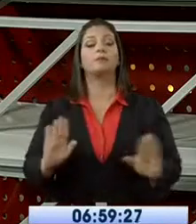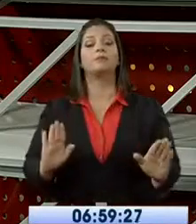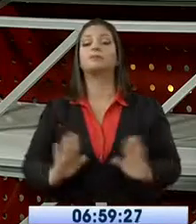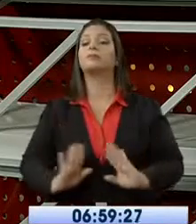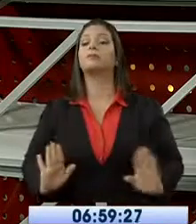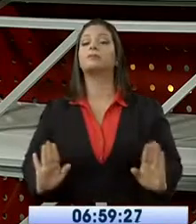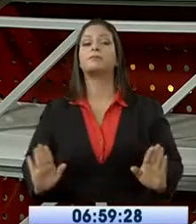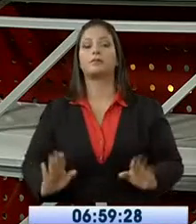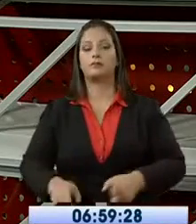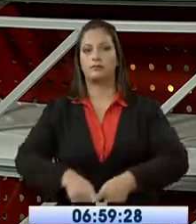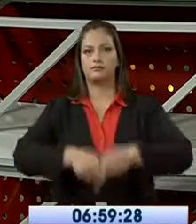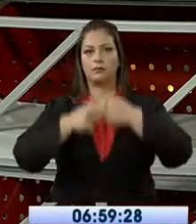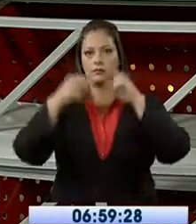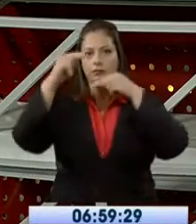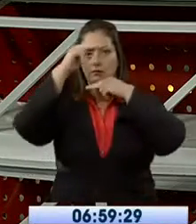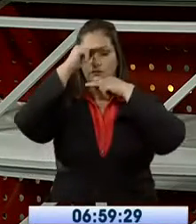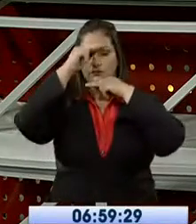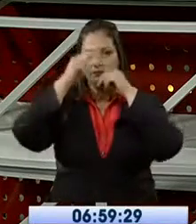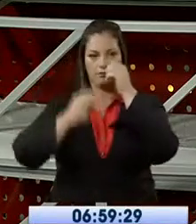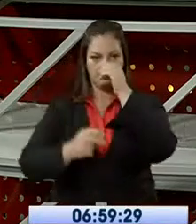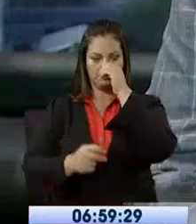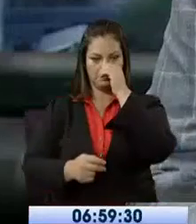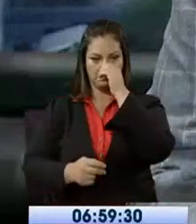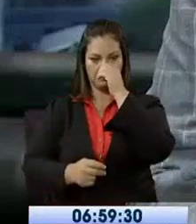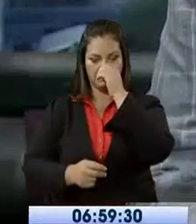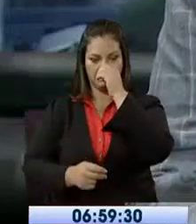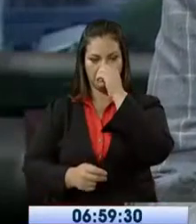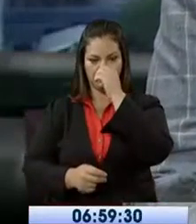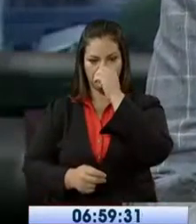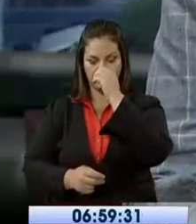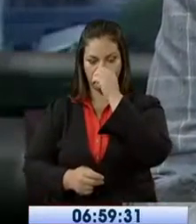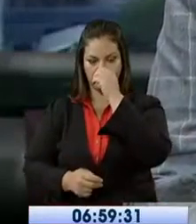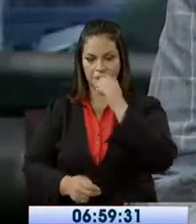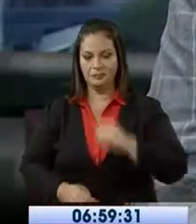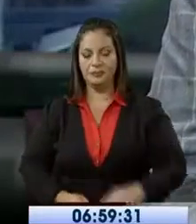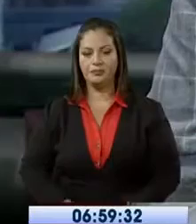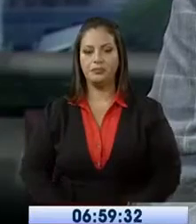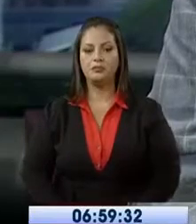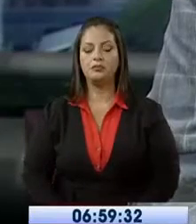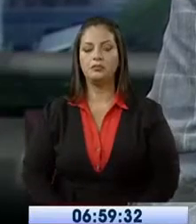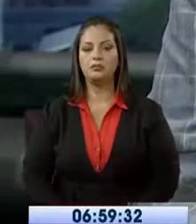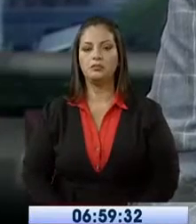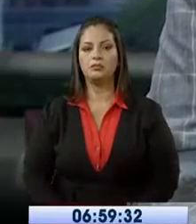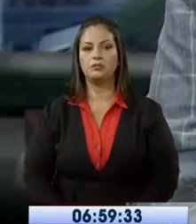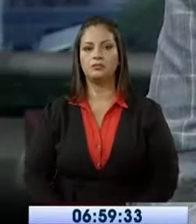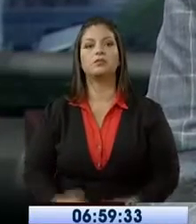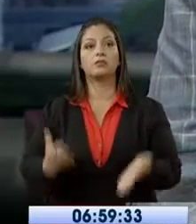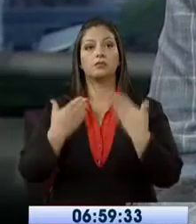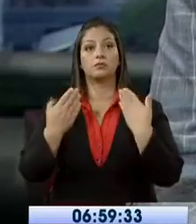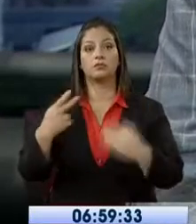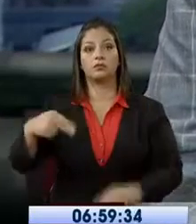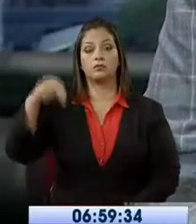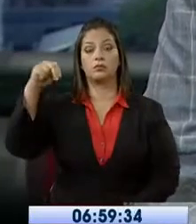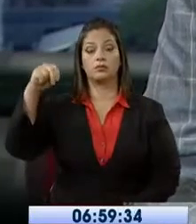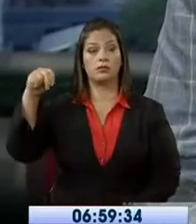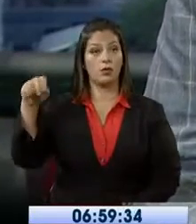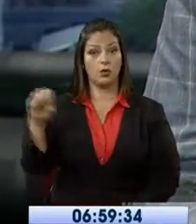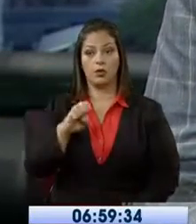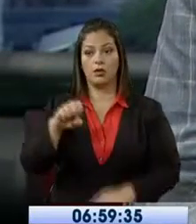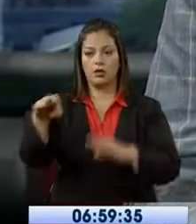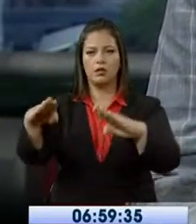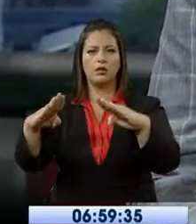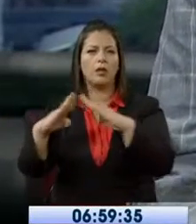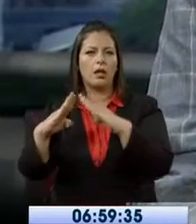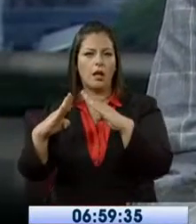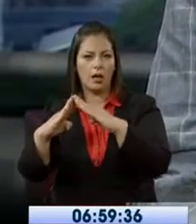cuestión, que es muy seria, por cierto, y muy lamentable. Una vela que estaba encendida habría provocado un incendio en una humilde vivienda ubicada en el noroeste de Guayaquil. 6